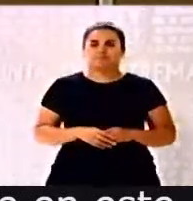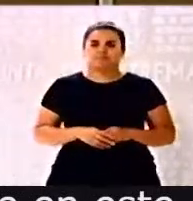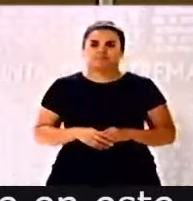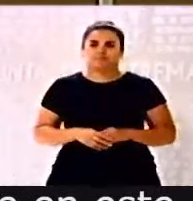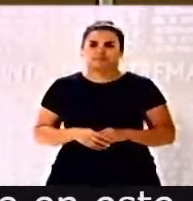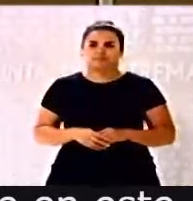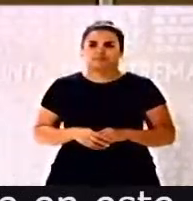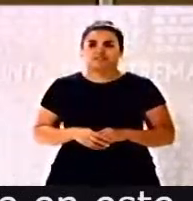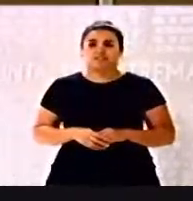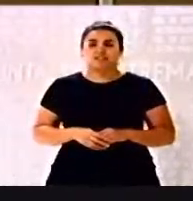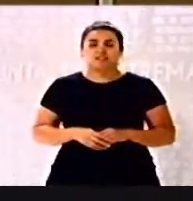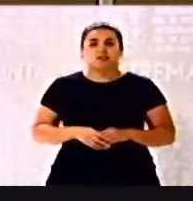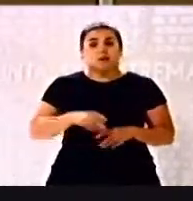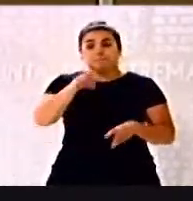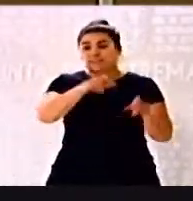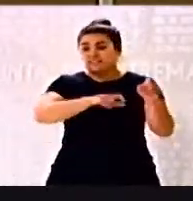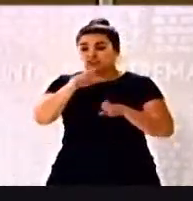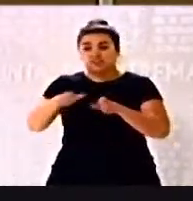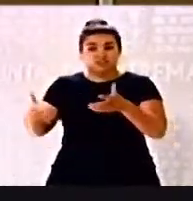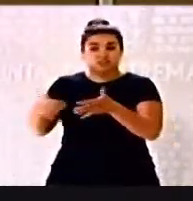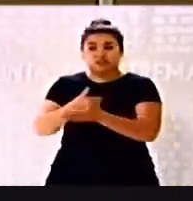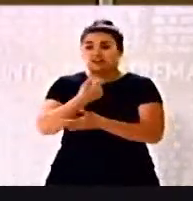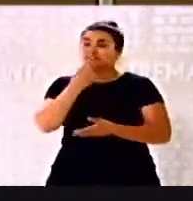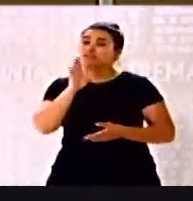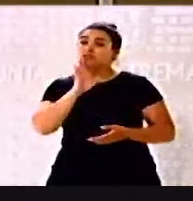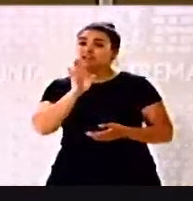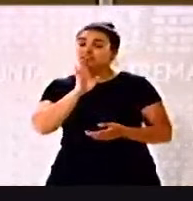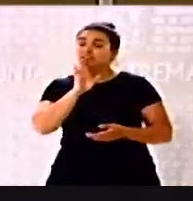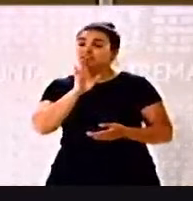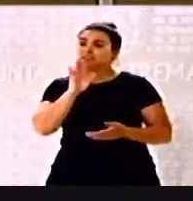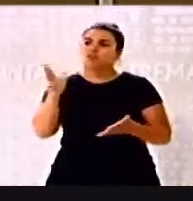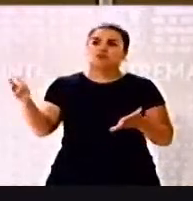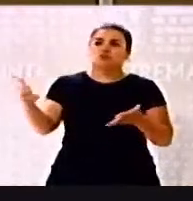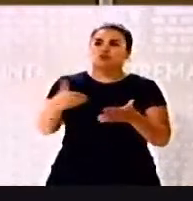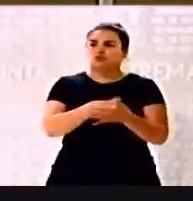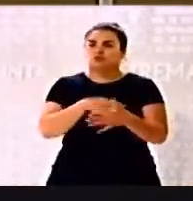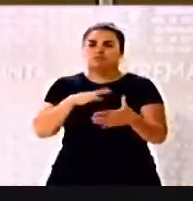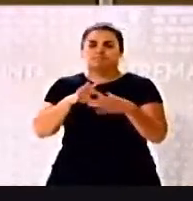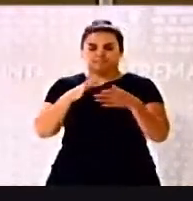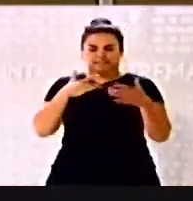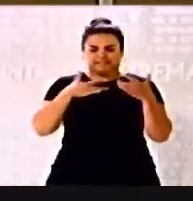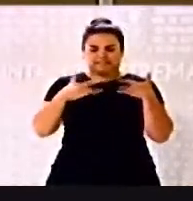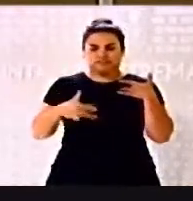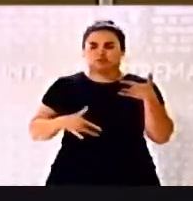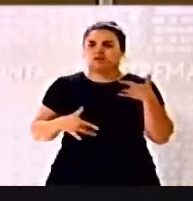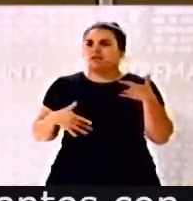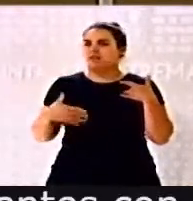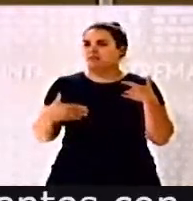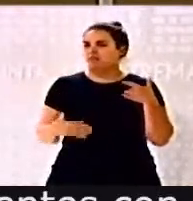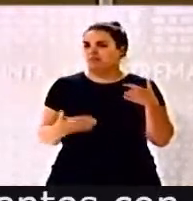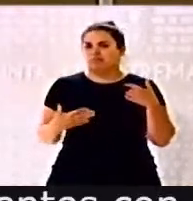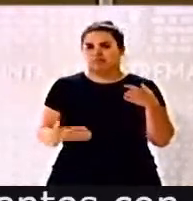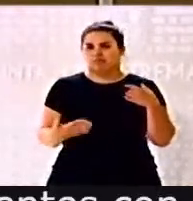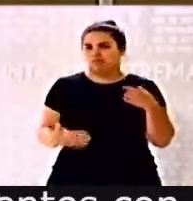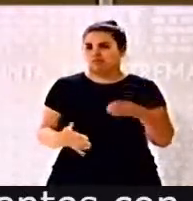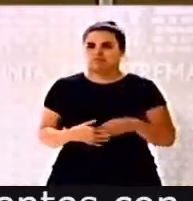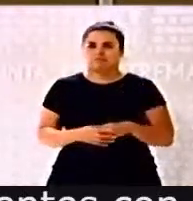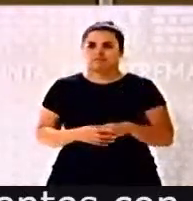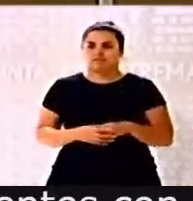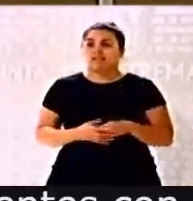Todos los pacientes de los que le he hablado son pacientes que tienen síntomas leves,